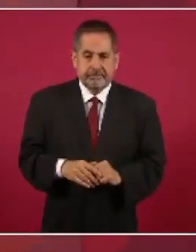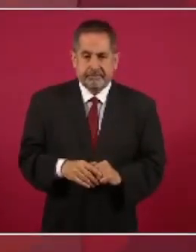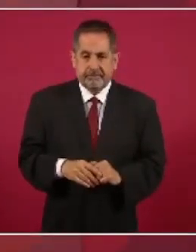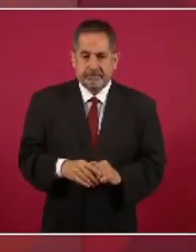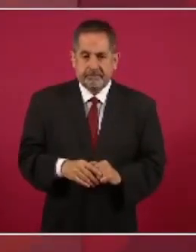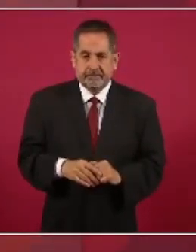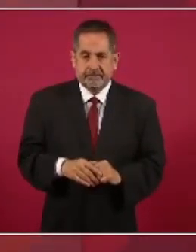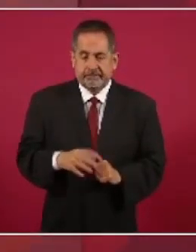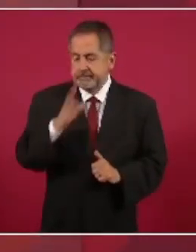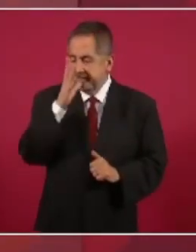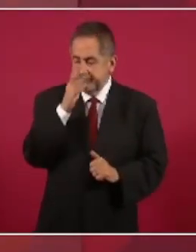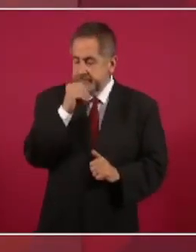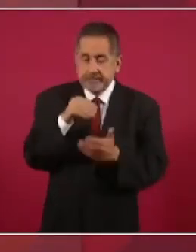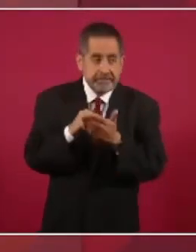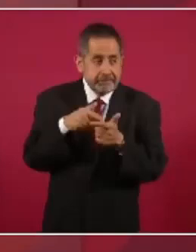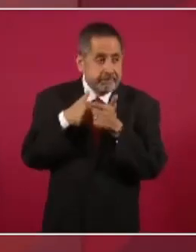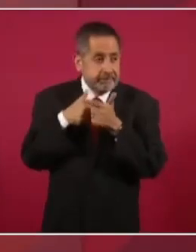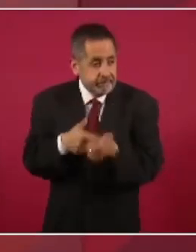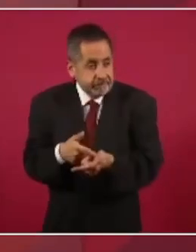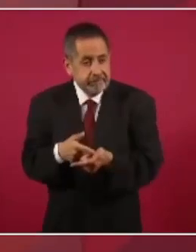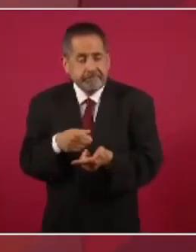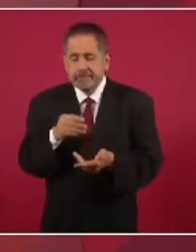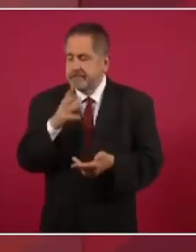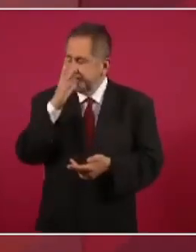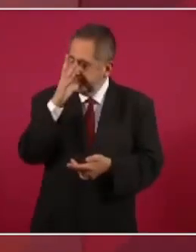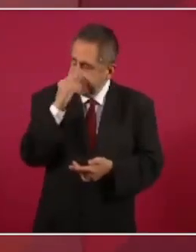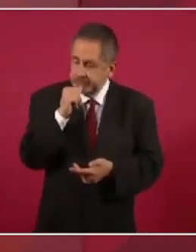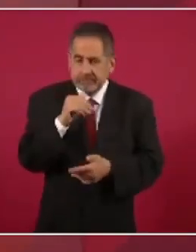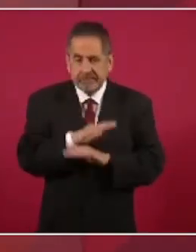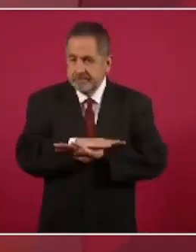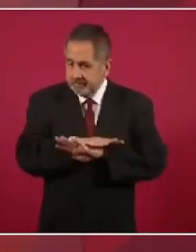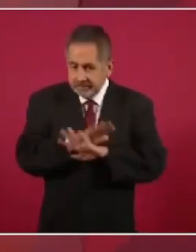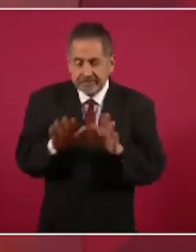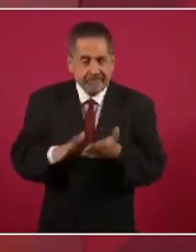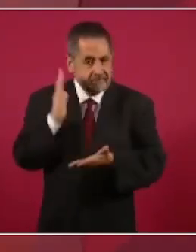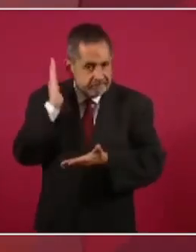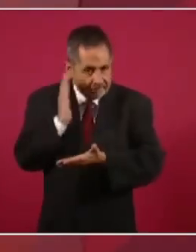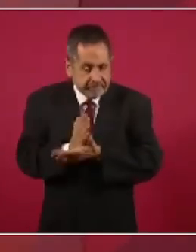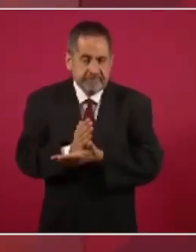no puede existir, nunca más.